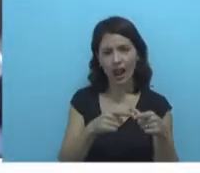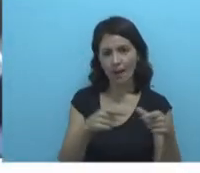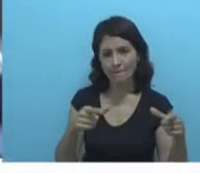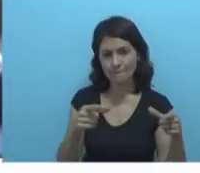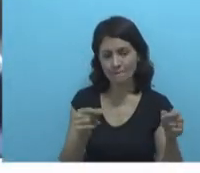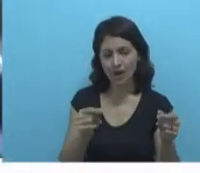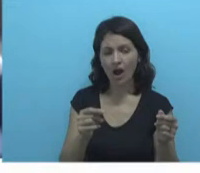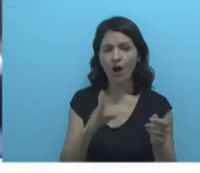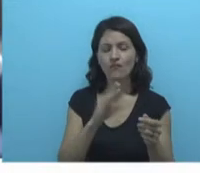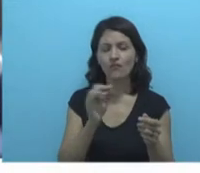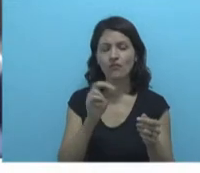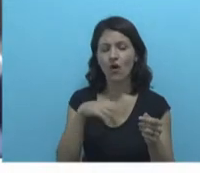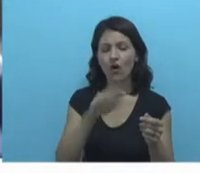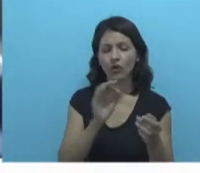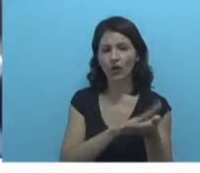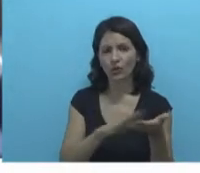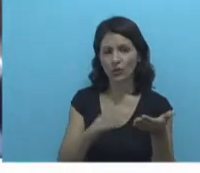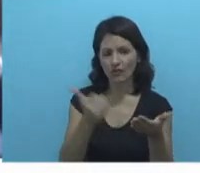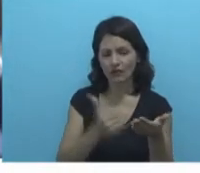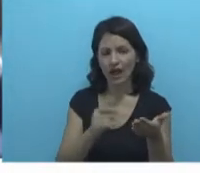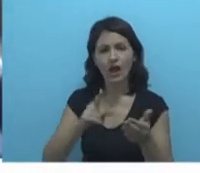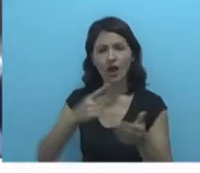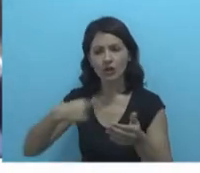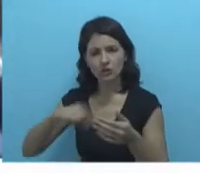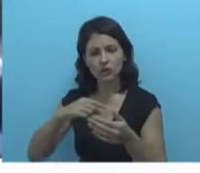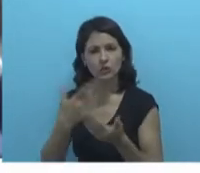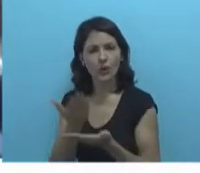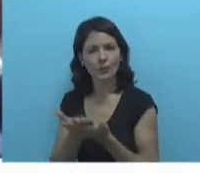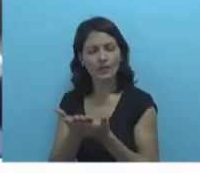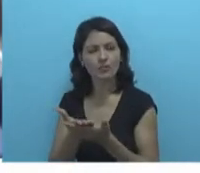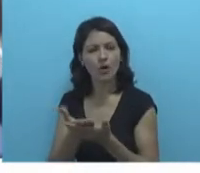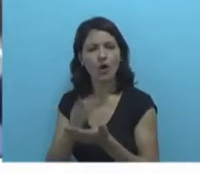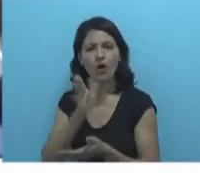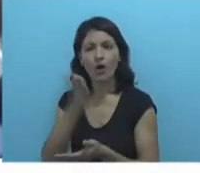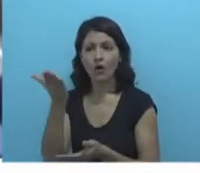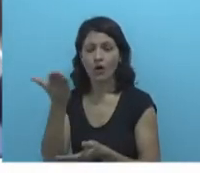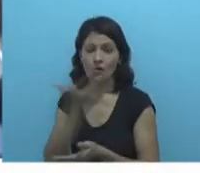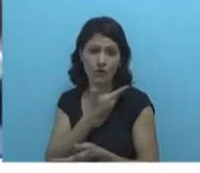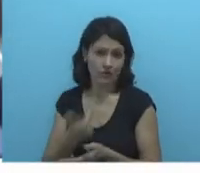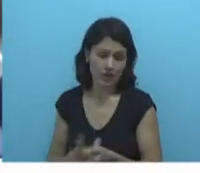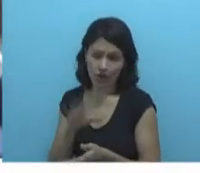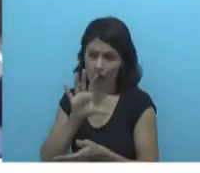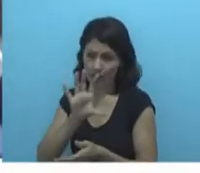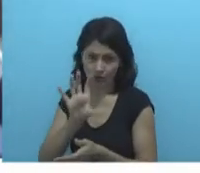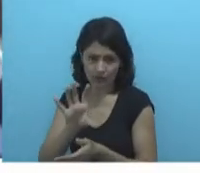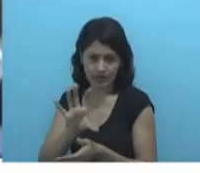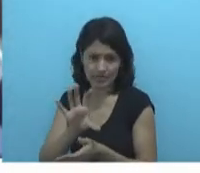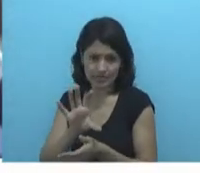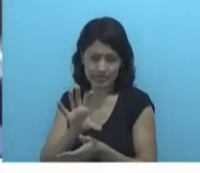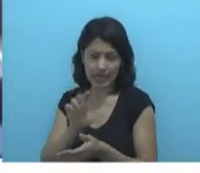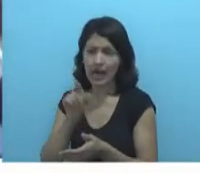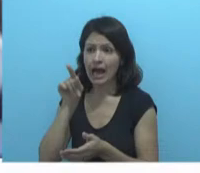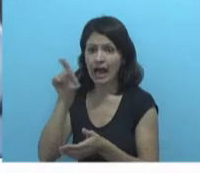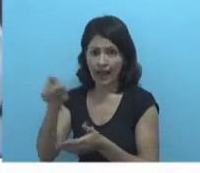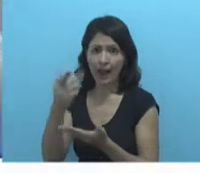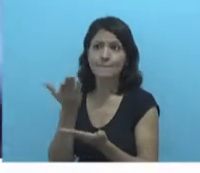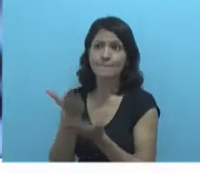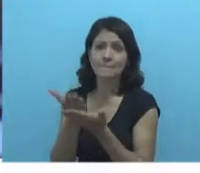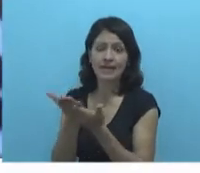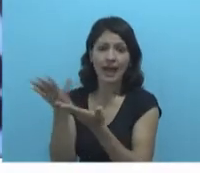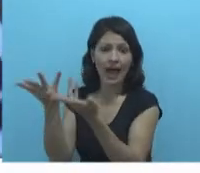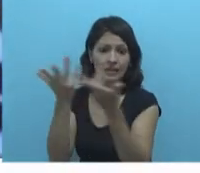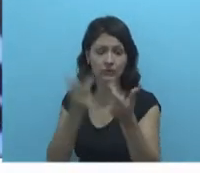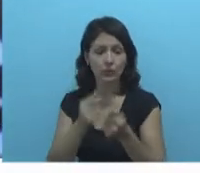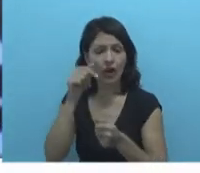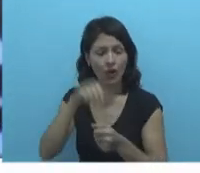esta sesión desde el Bloque de Igualdad estamos solicitando al Gobierno Provincial que efectivice este beneficio para quienes hoy